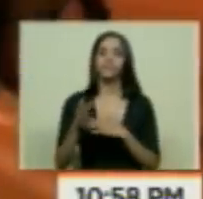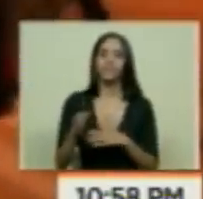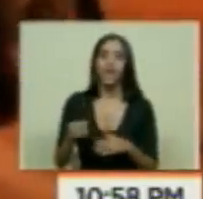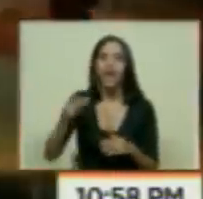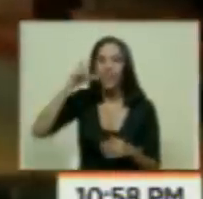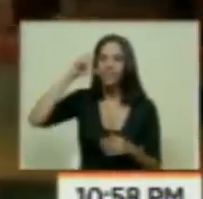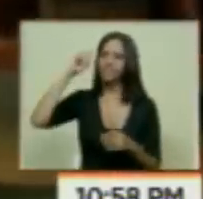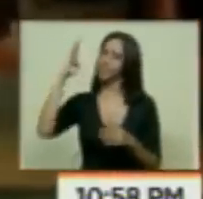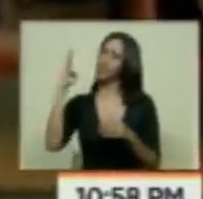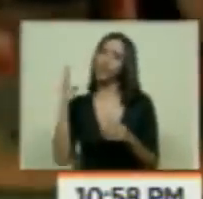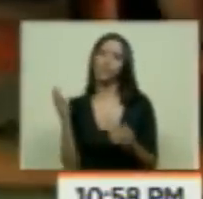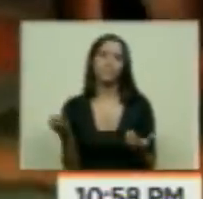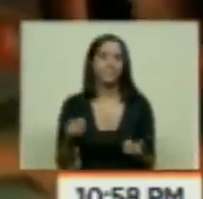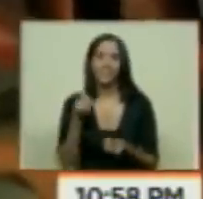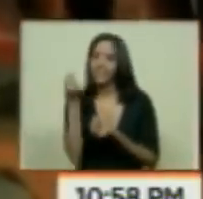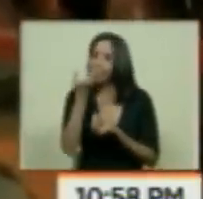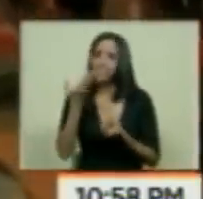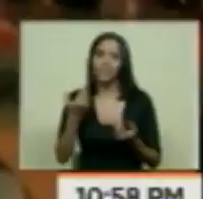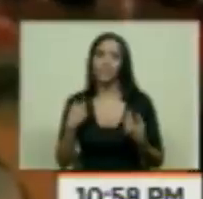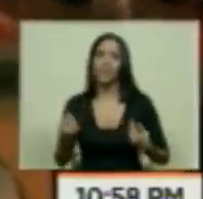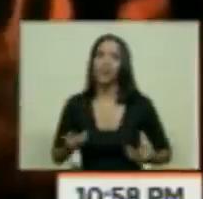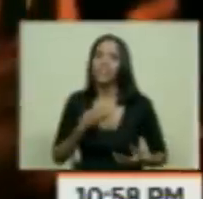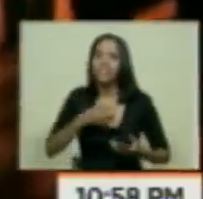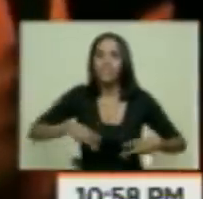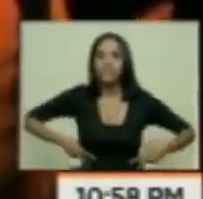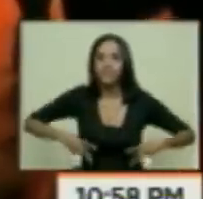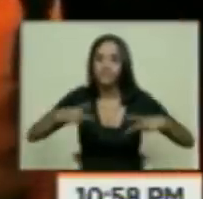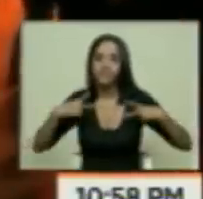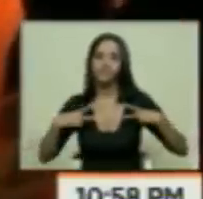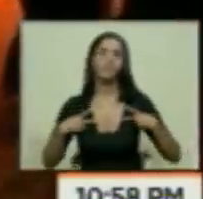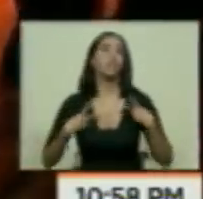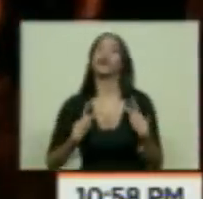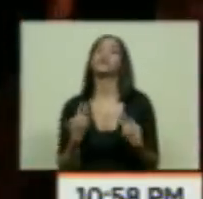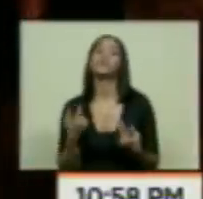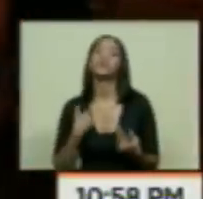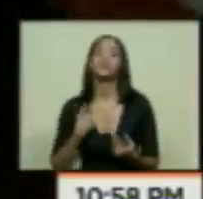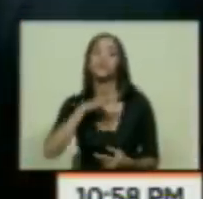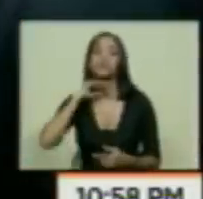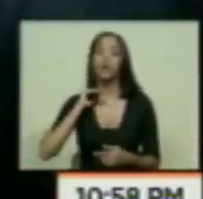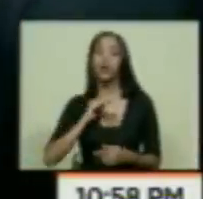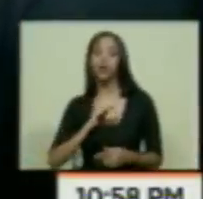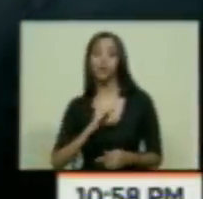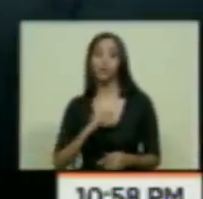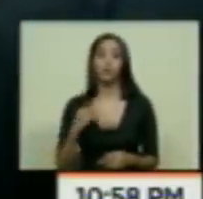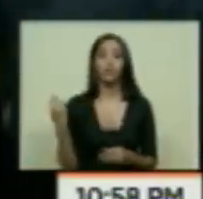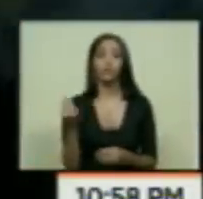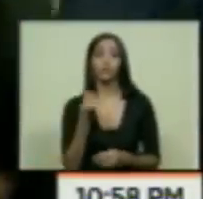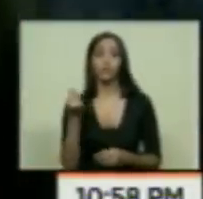Dios que se la divino, yo me muero como